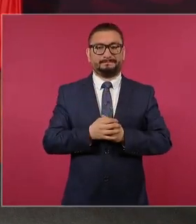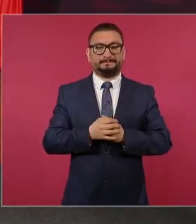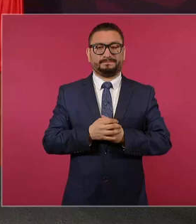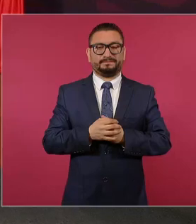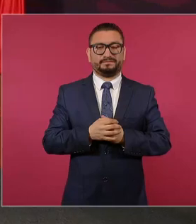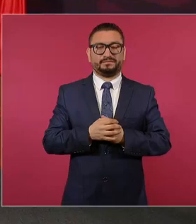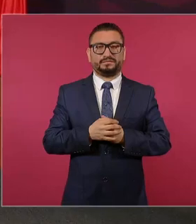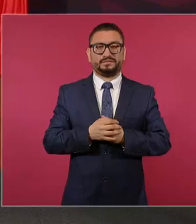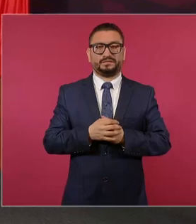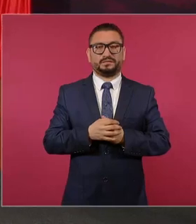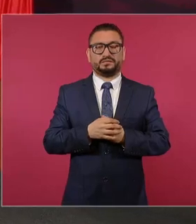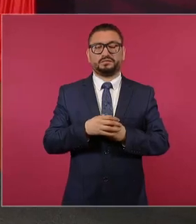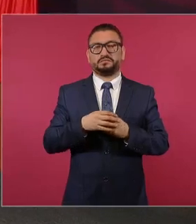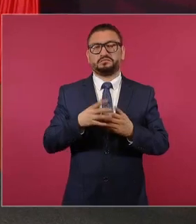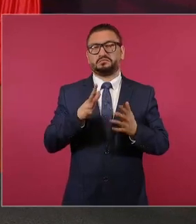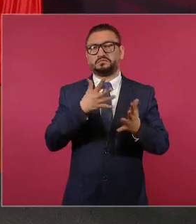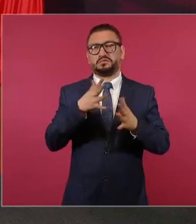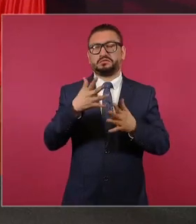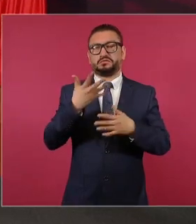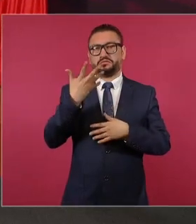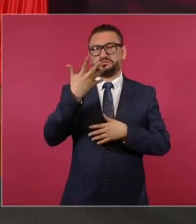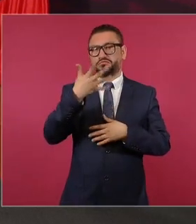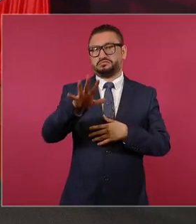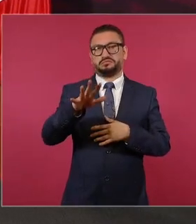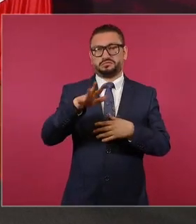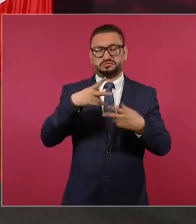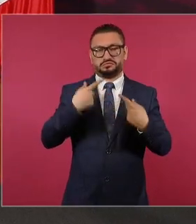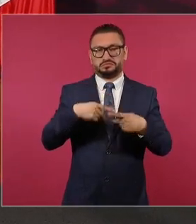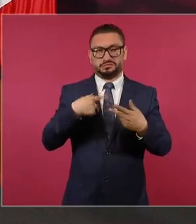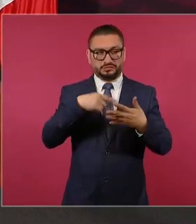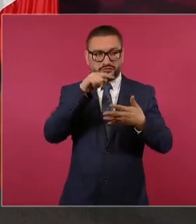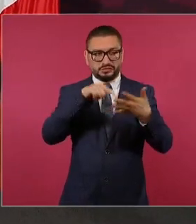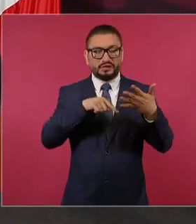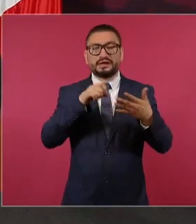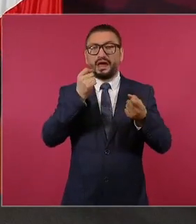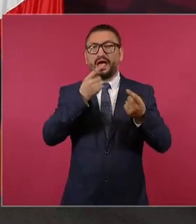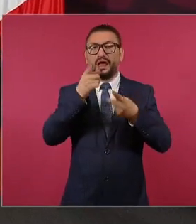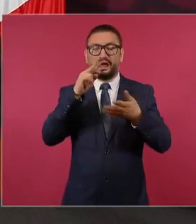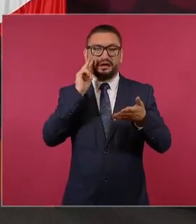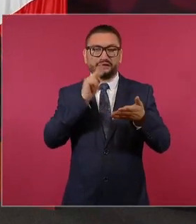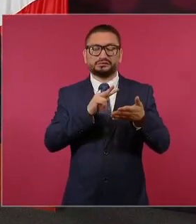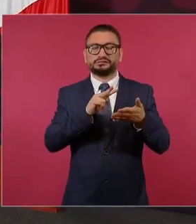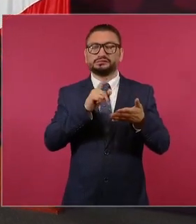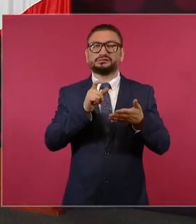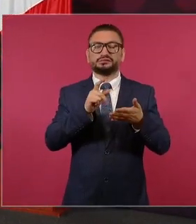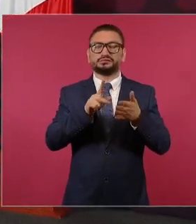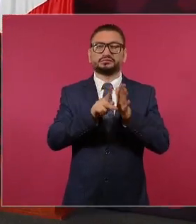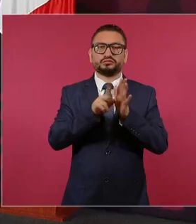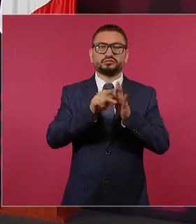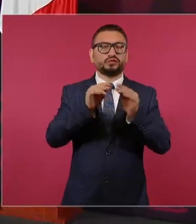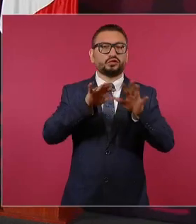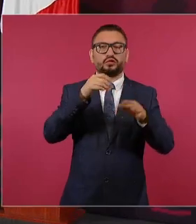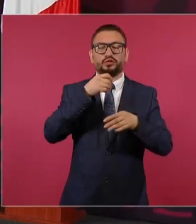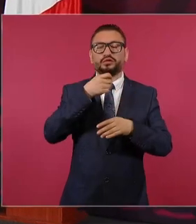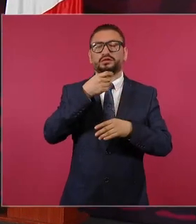como 10 así, y había algunos que